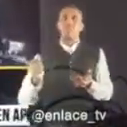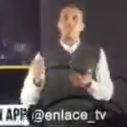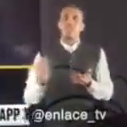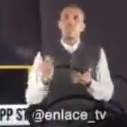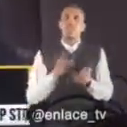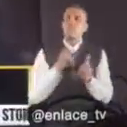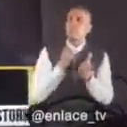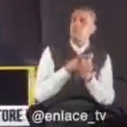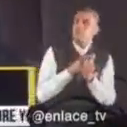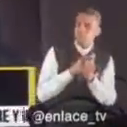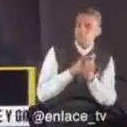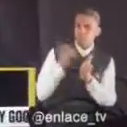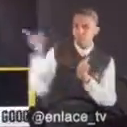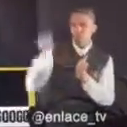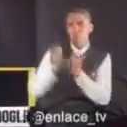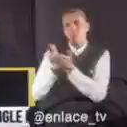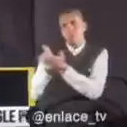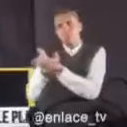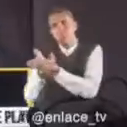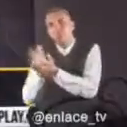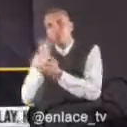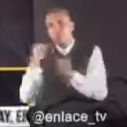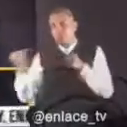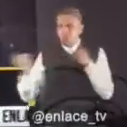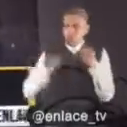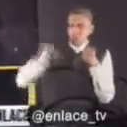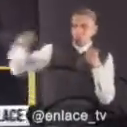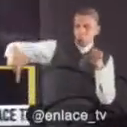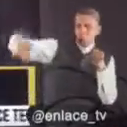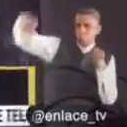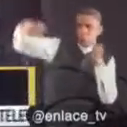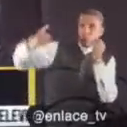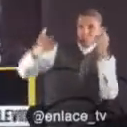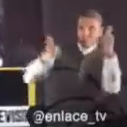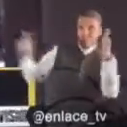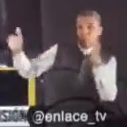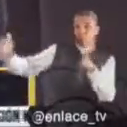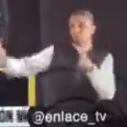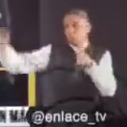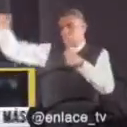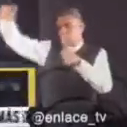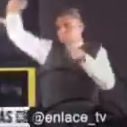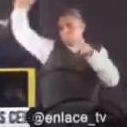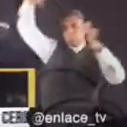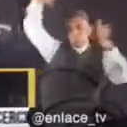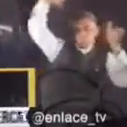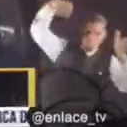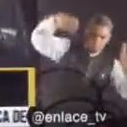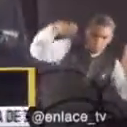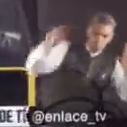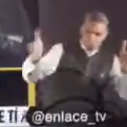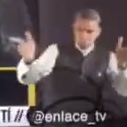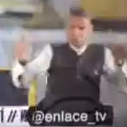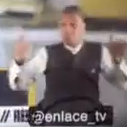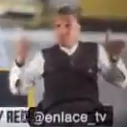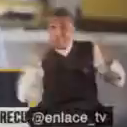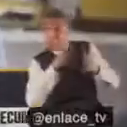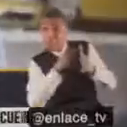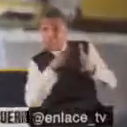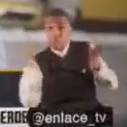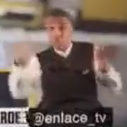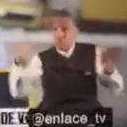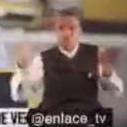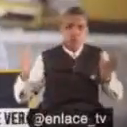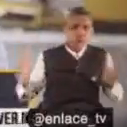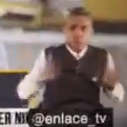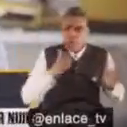y procederemos a finalizar los tránsitos aduaneros correspondientes ante las autoridades nacionales para que posteriormente el cliente pueda